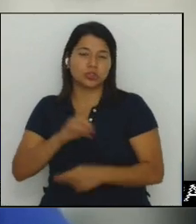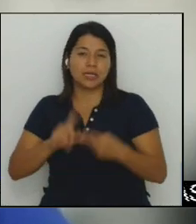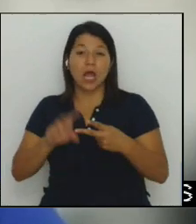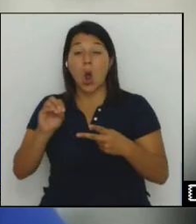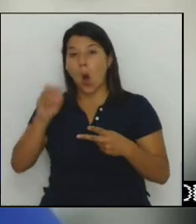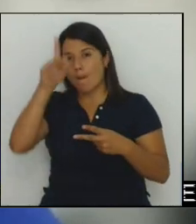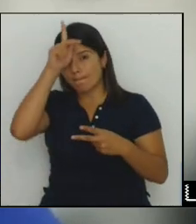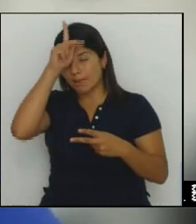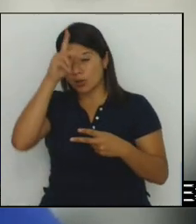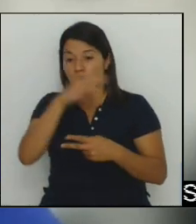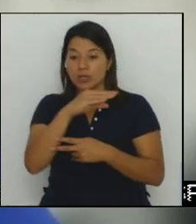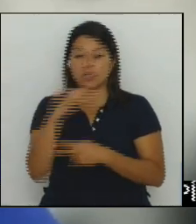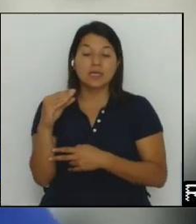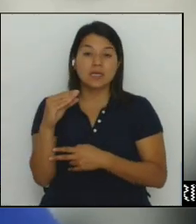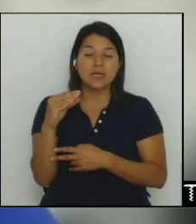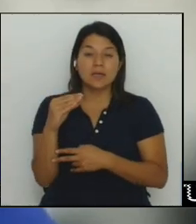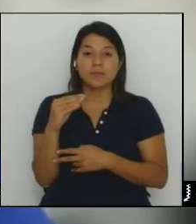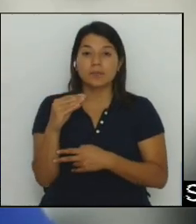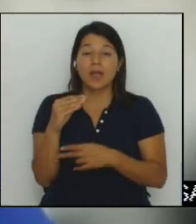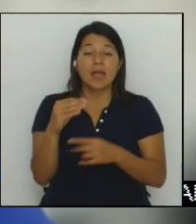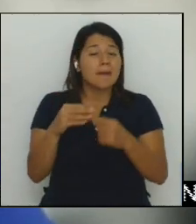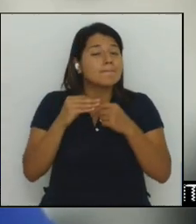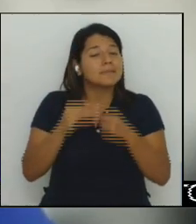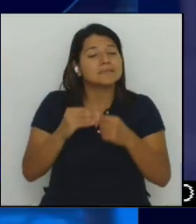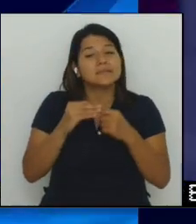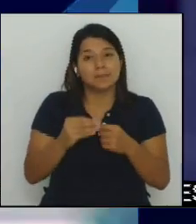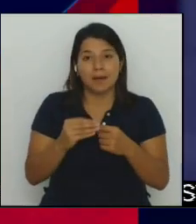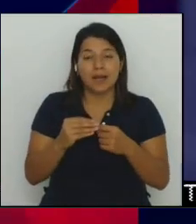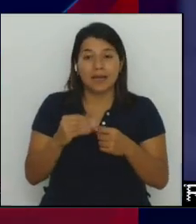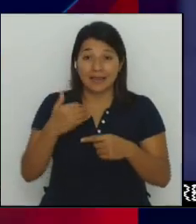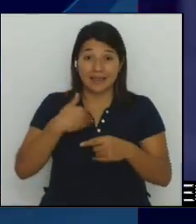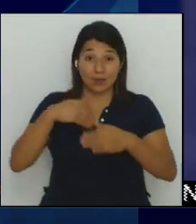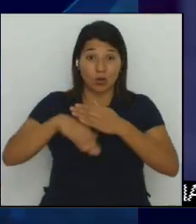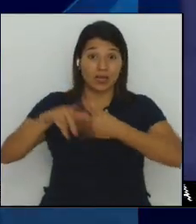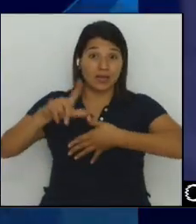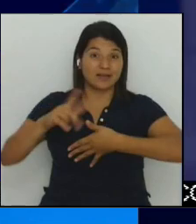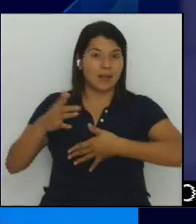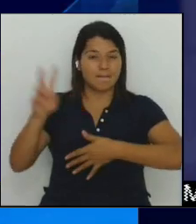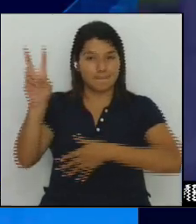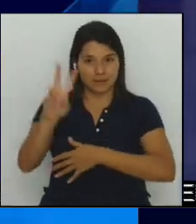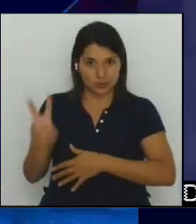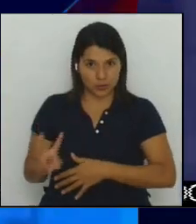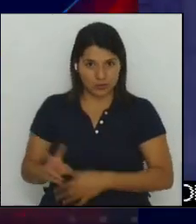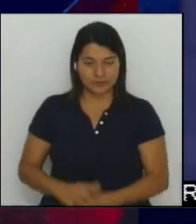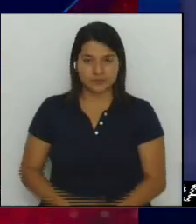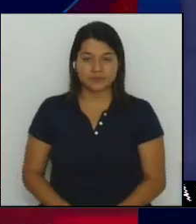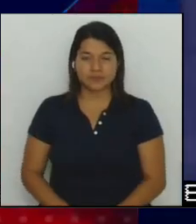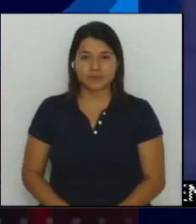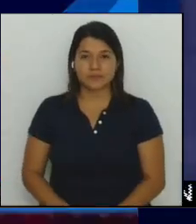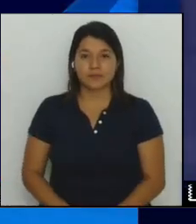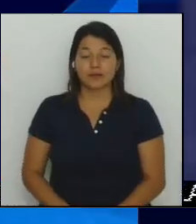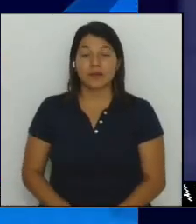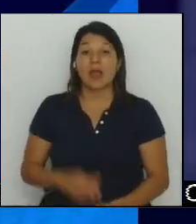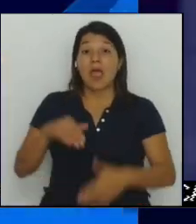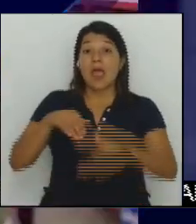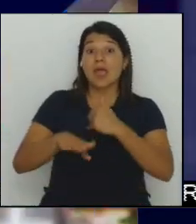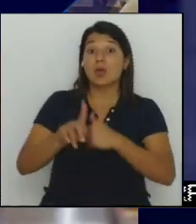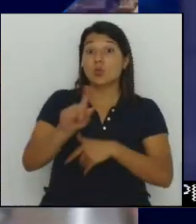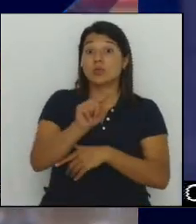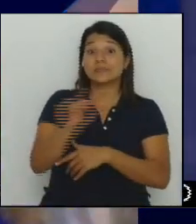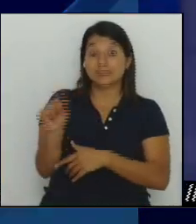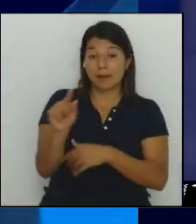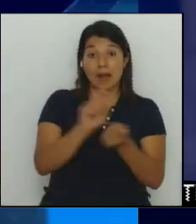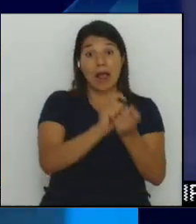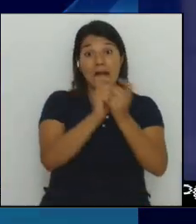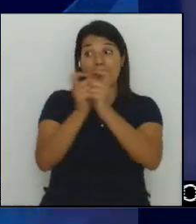el principal que tenemos en Latinoamérica, que es Venezuela. Y es que en menos de una semana, los cambios en las medidas migratorias